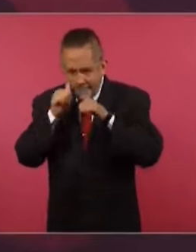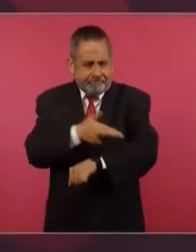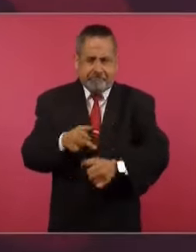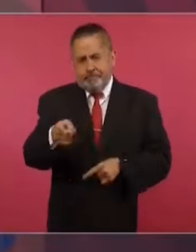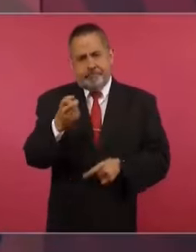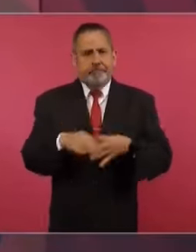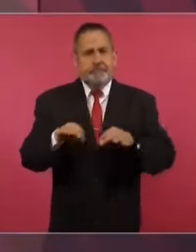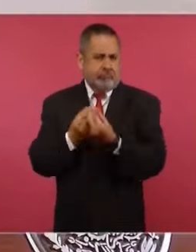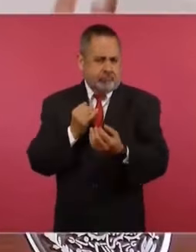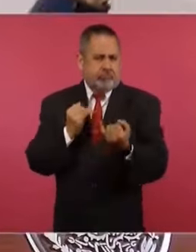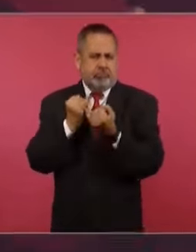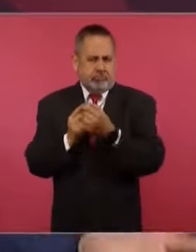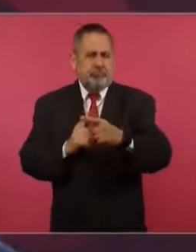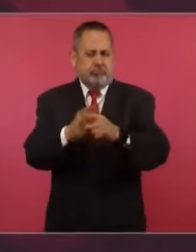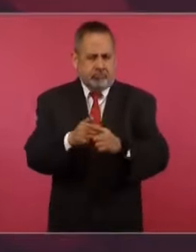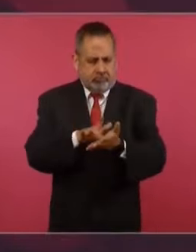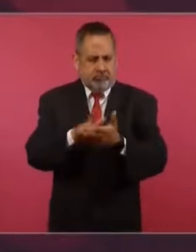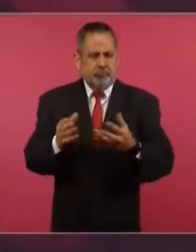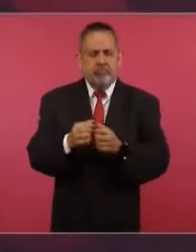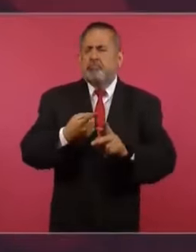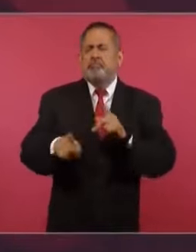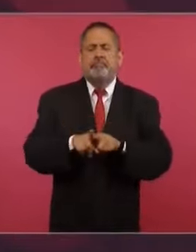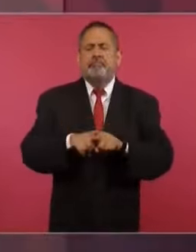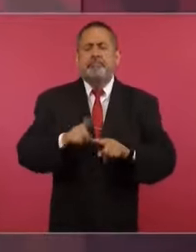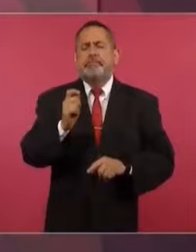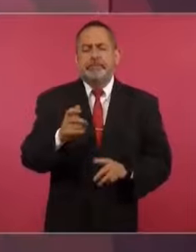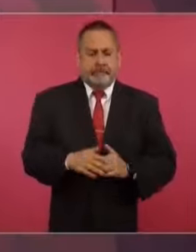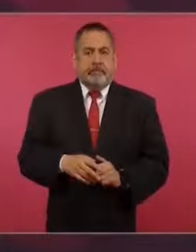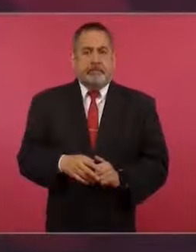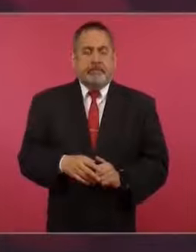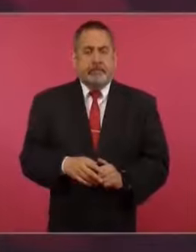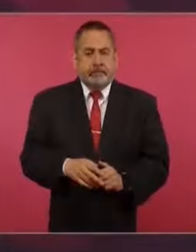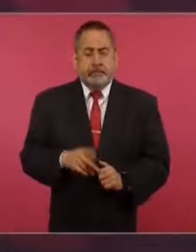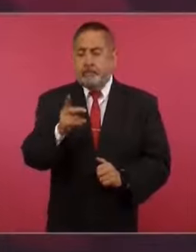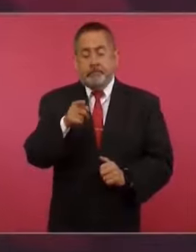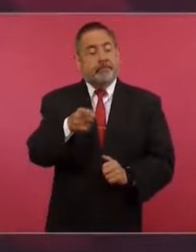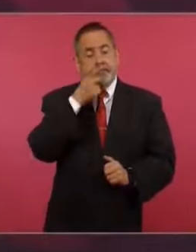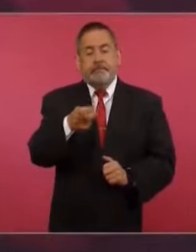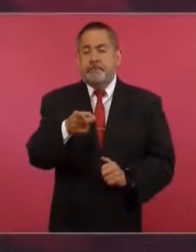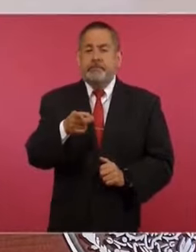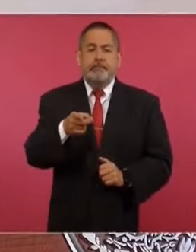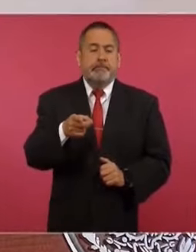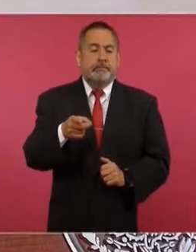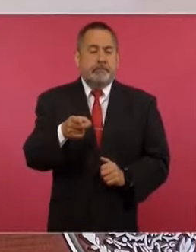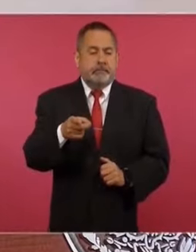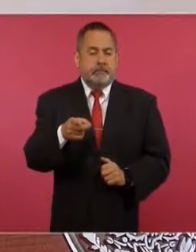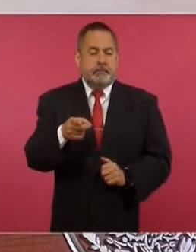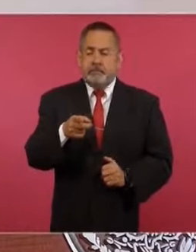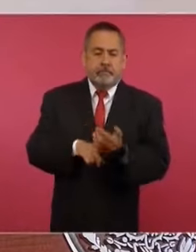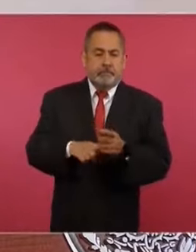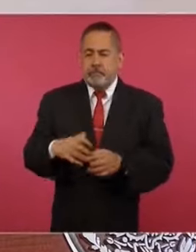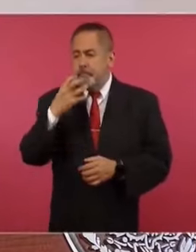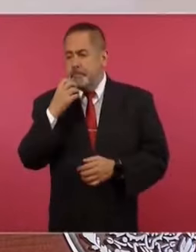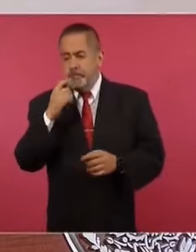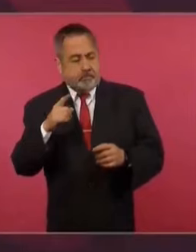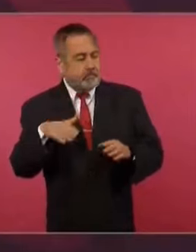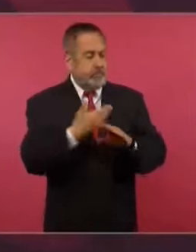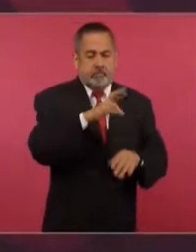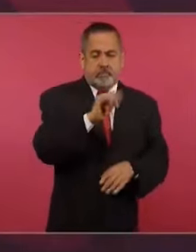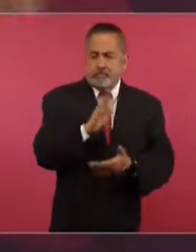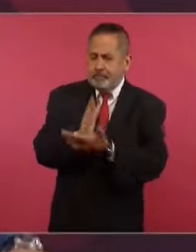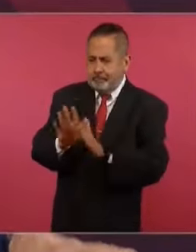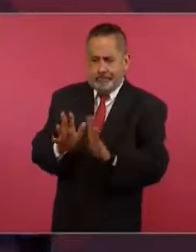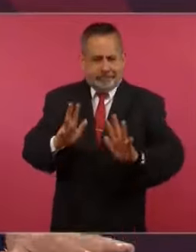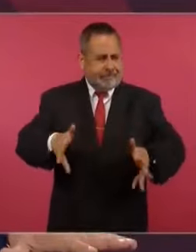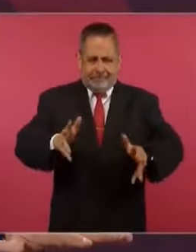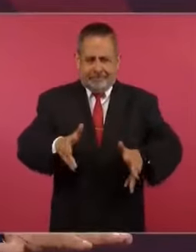de Naciones Unidas. Y para empezar, que ya haya respuesta de Israel a Irán. Que